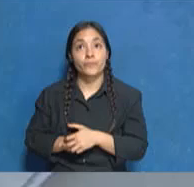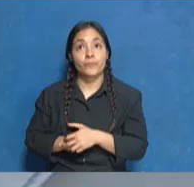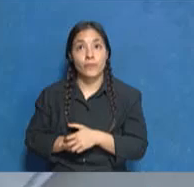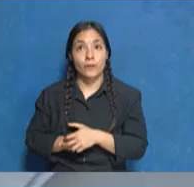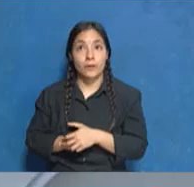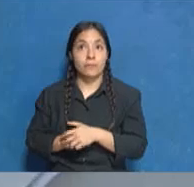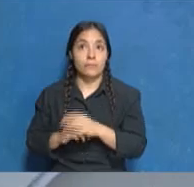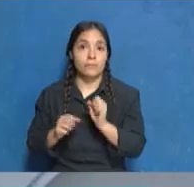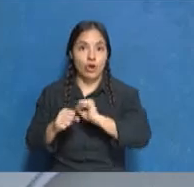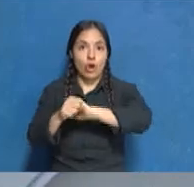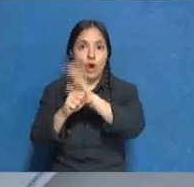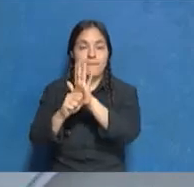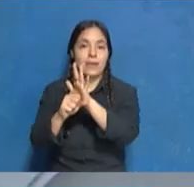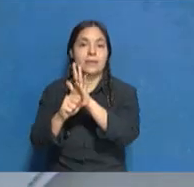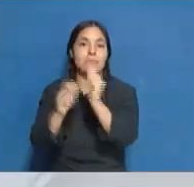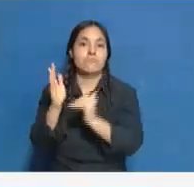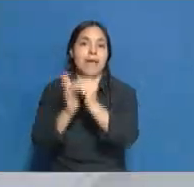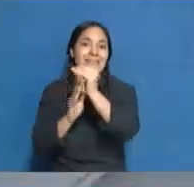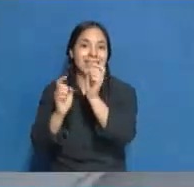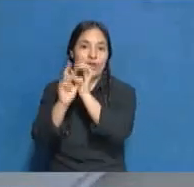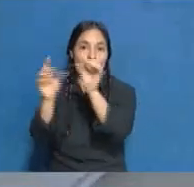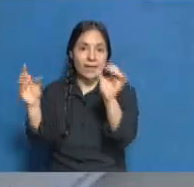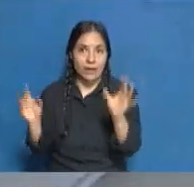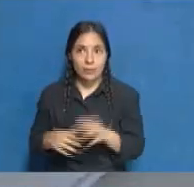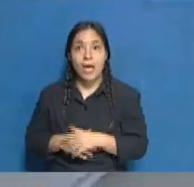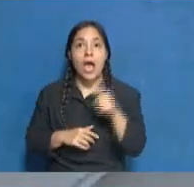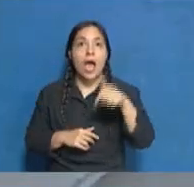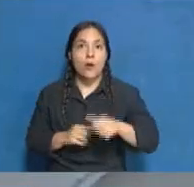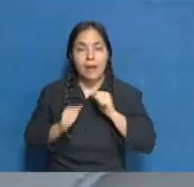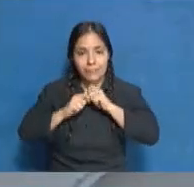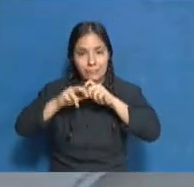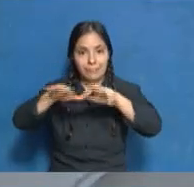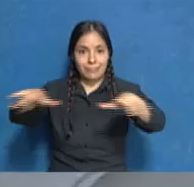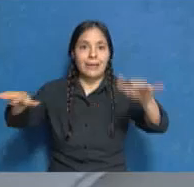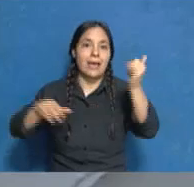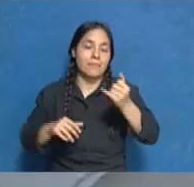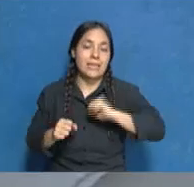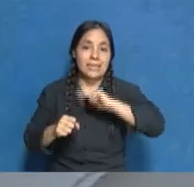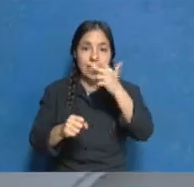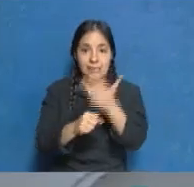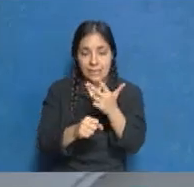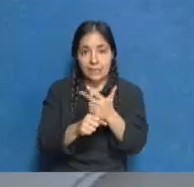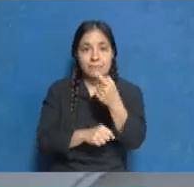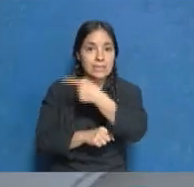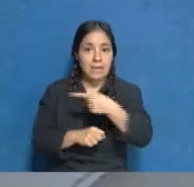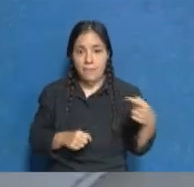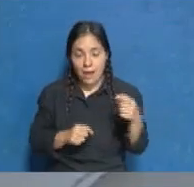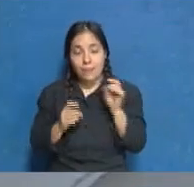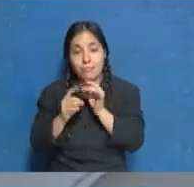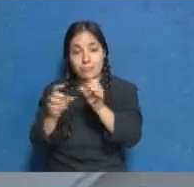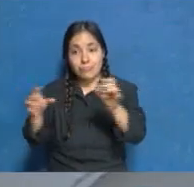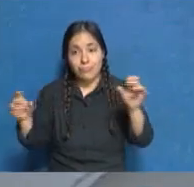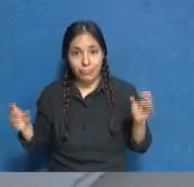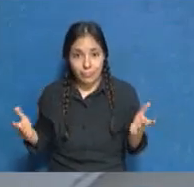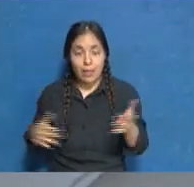epidemiológicamente el COVID, la circulación. Estamos atravesando una ola, estamos en la tercera semana de la ola, así que es de esperar